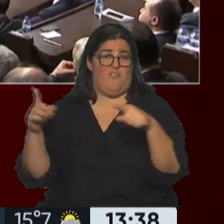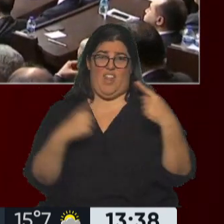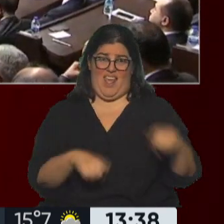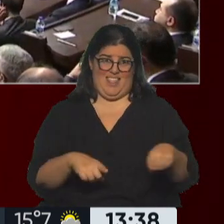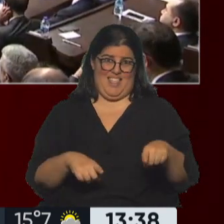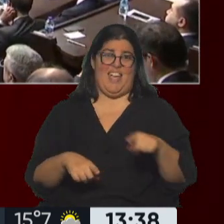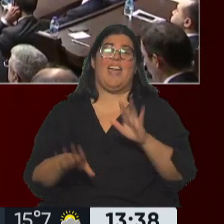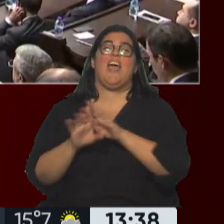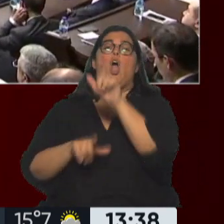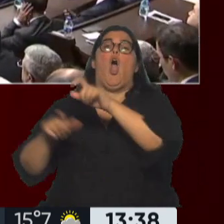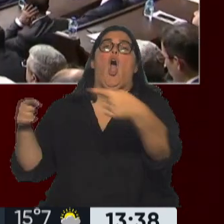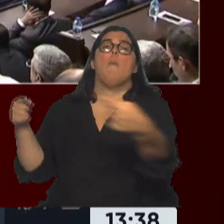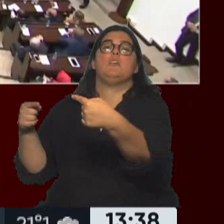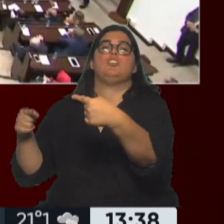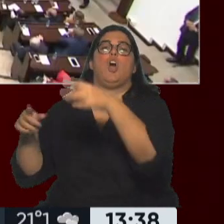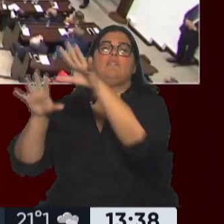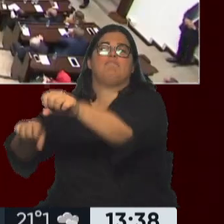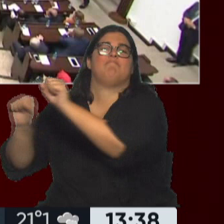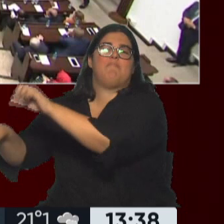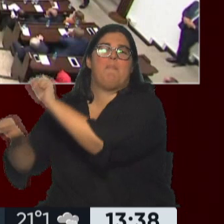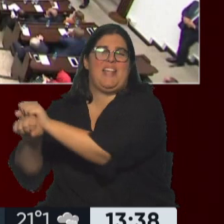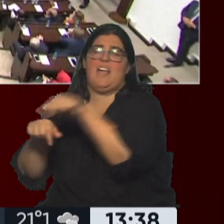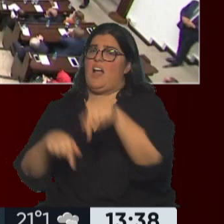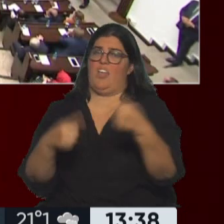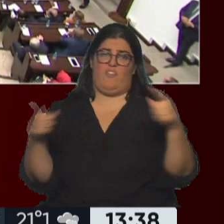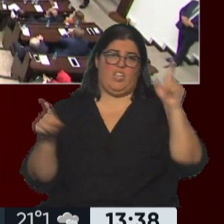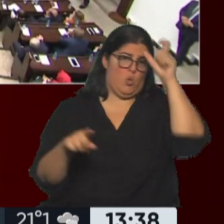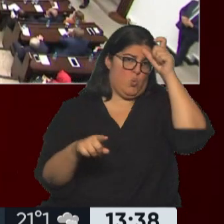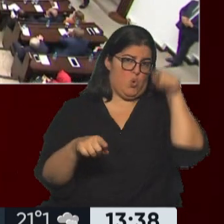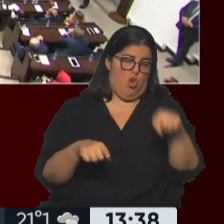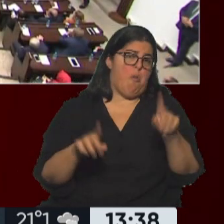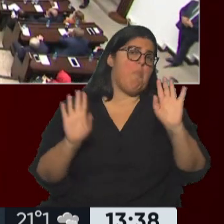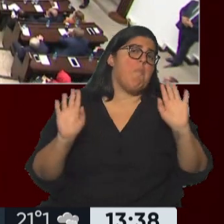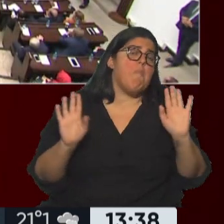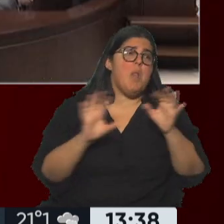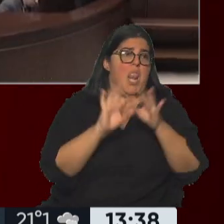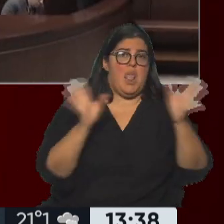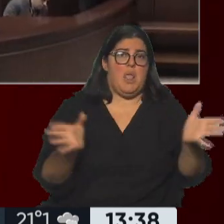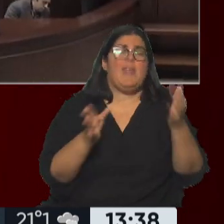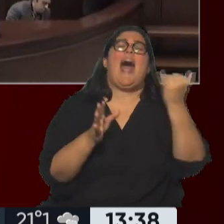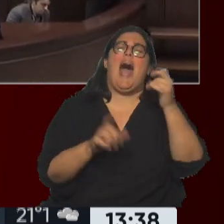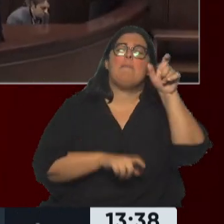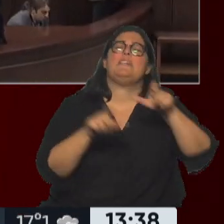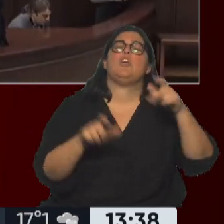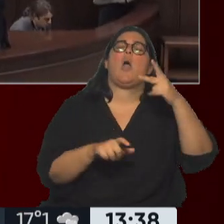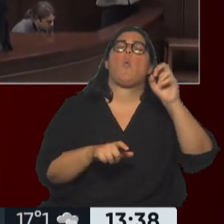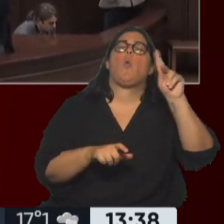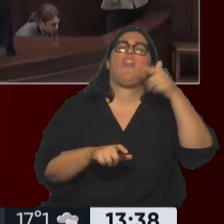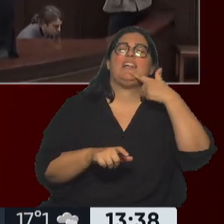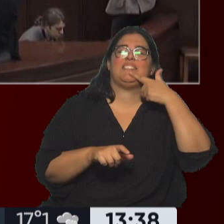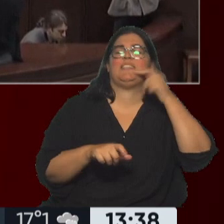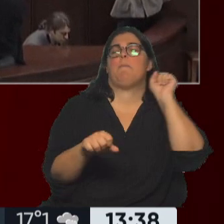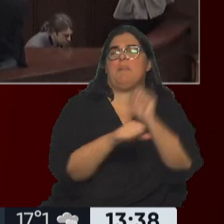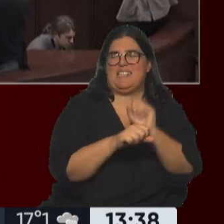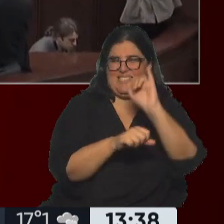encarcelando opositores. Turquía lo ha hecho, hay opositores kurdos encarcelados, pero, como decíamos, la oposición podía perder, podía